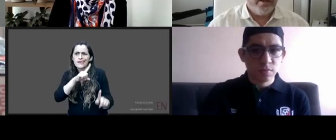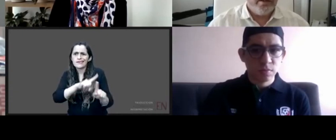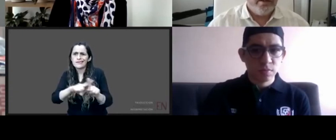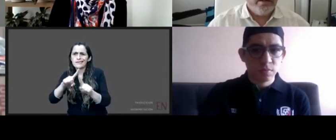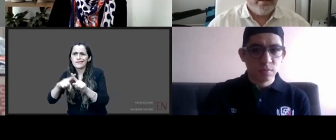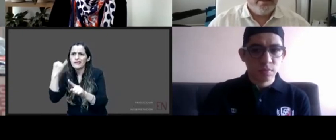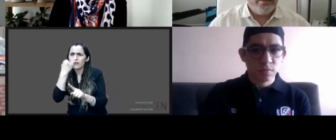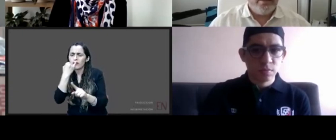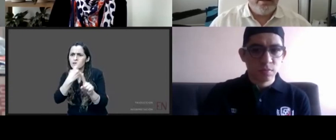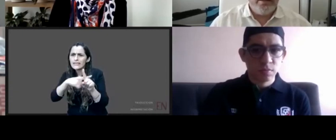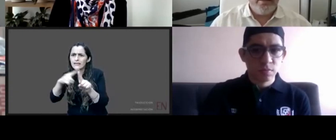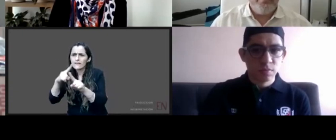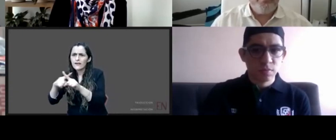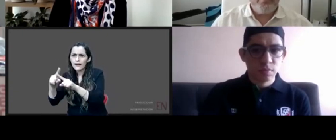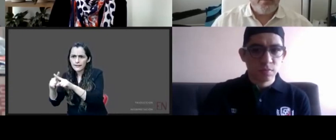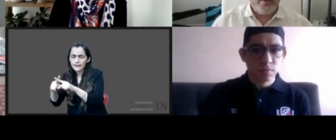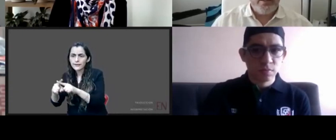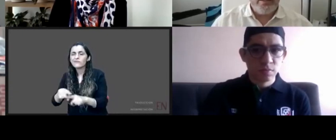Francesa.